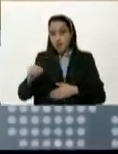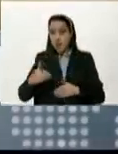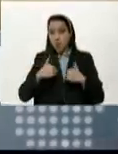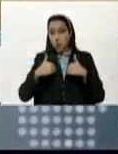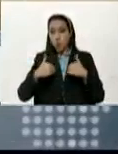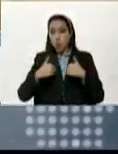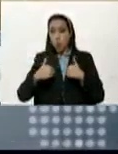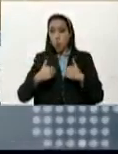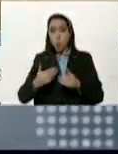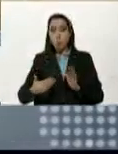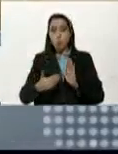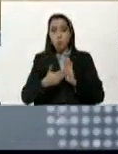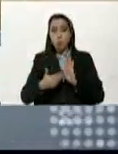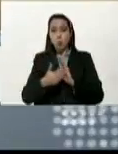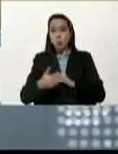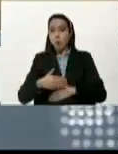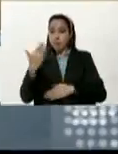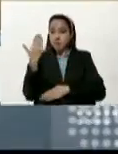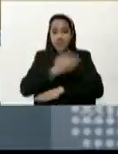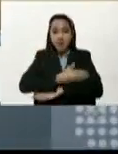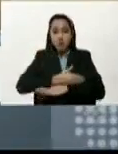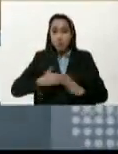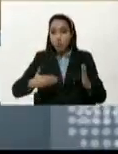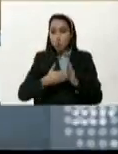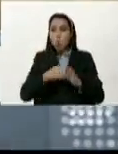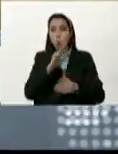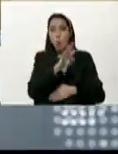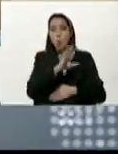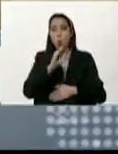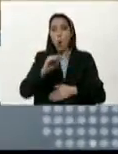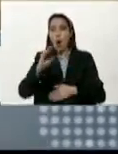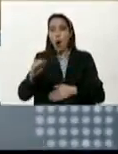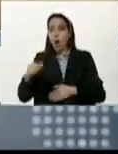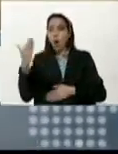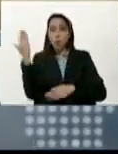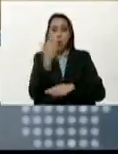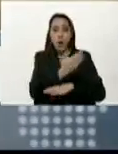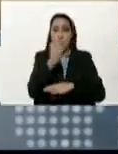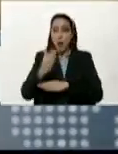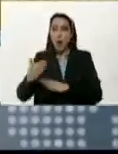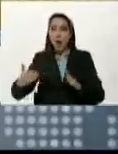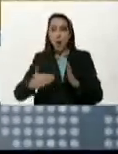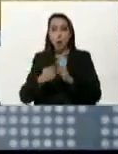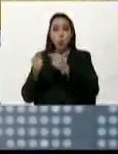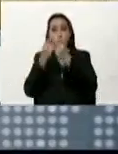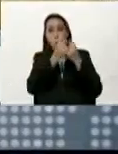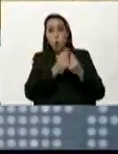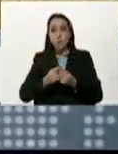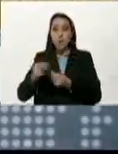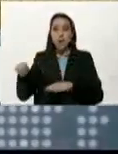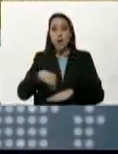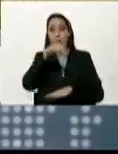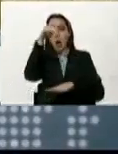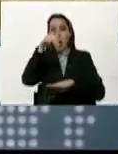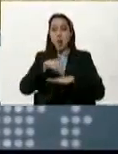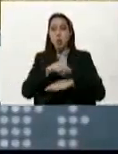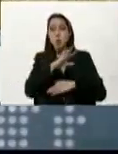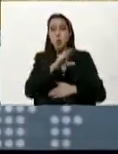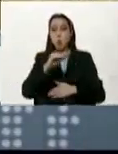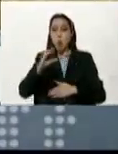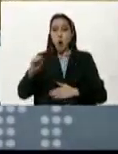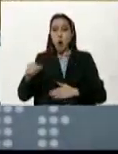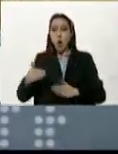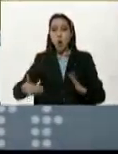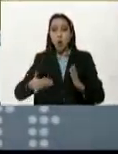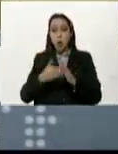hígado sanciones 400 sanciones contra la economía 400 sanciones contra